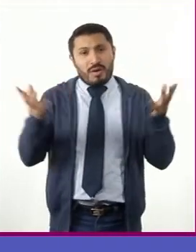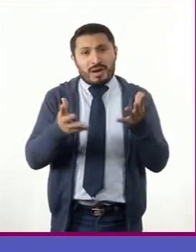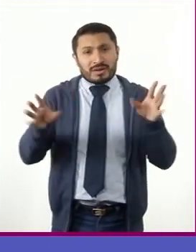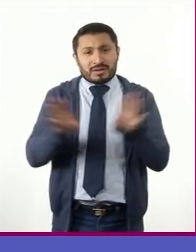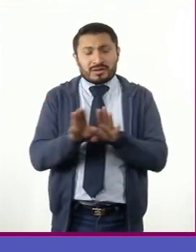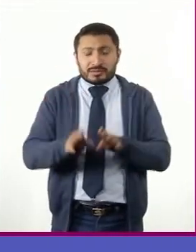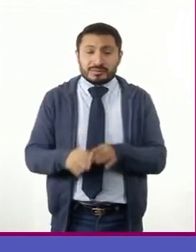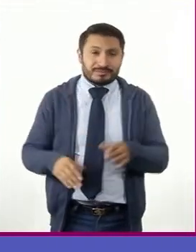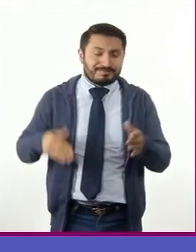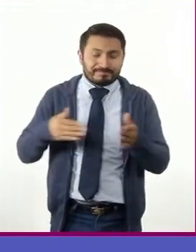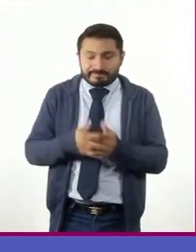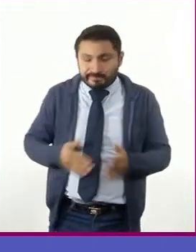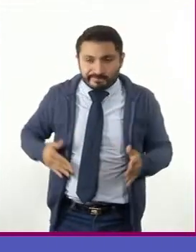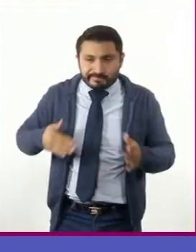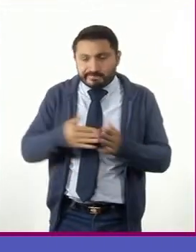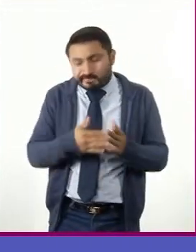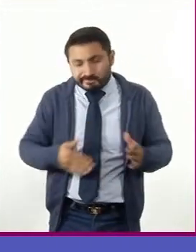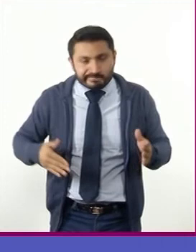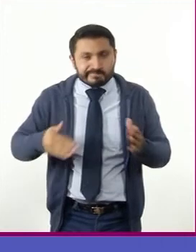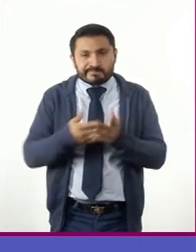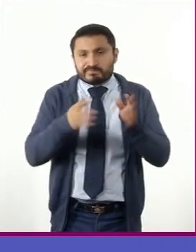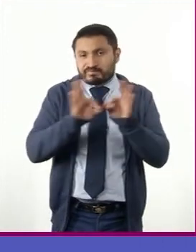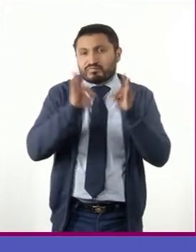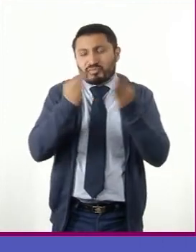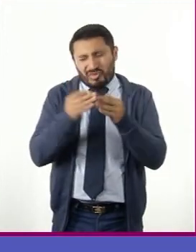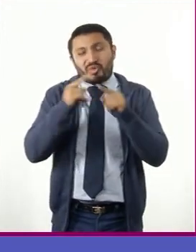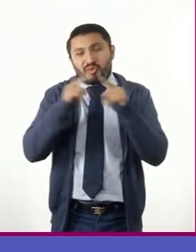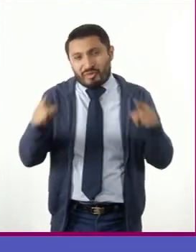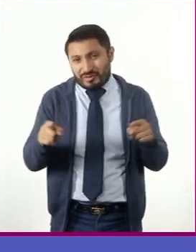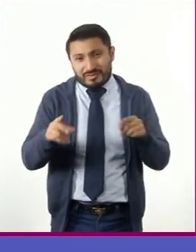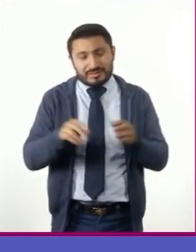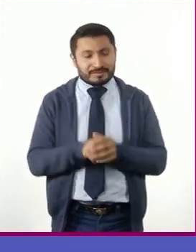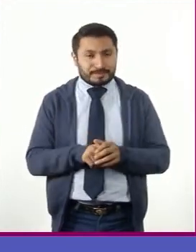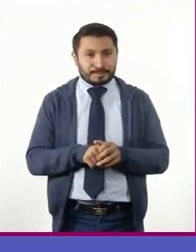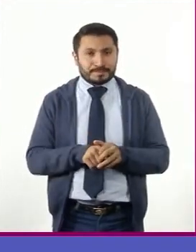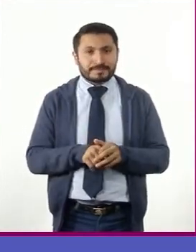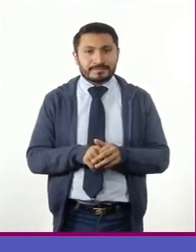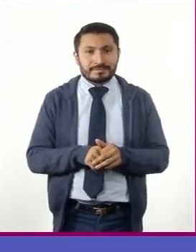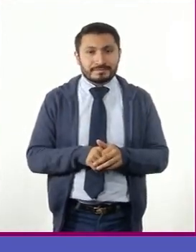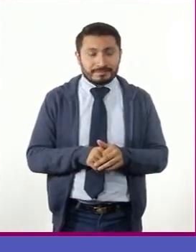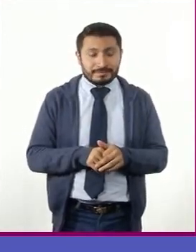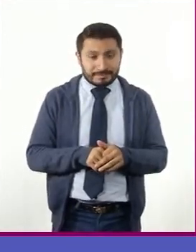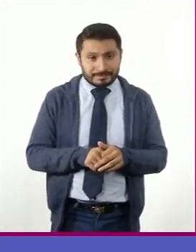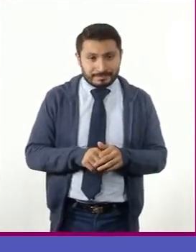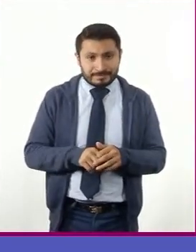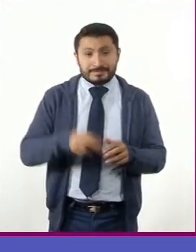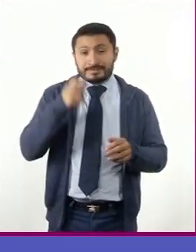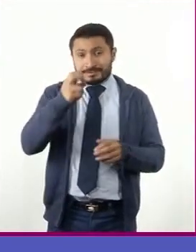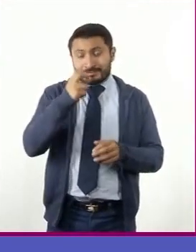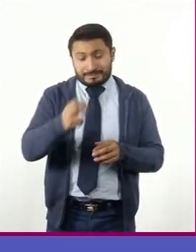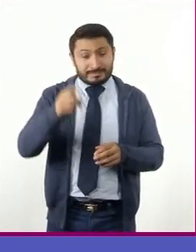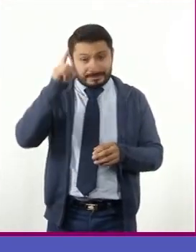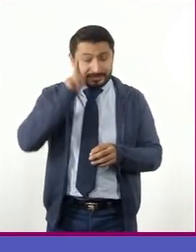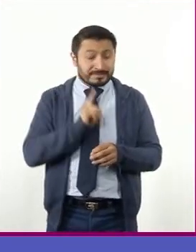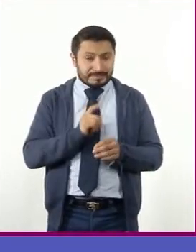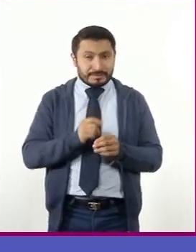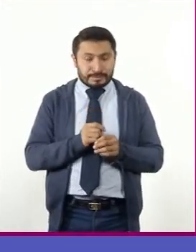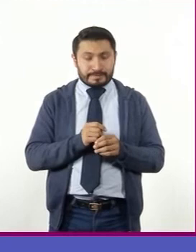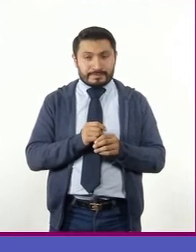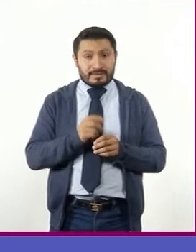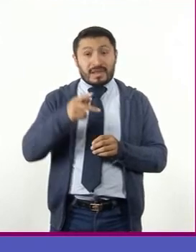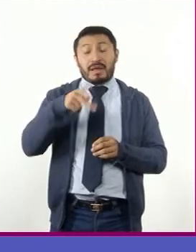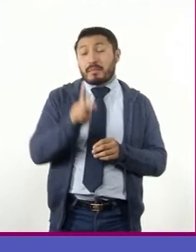bien marginales o de una manera distinta y no directa. En ese sentido las mujeres, pero también podemos